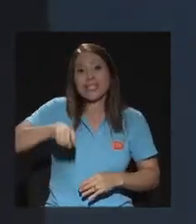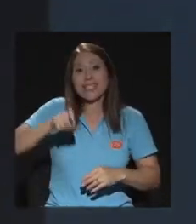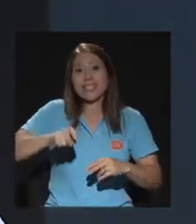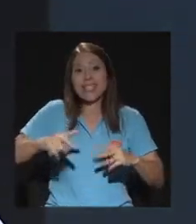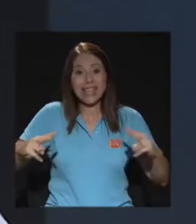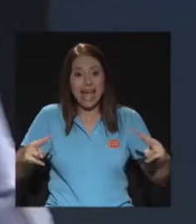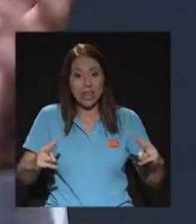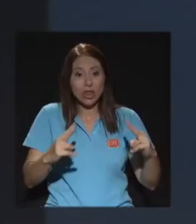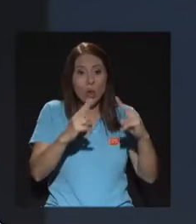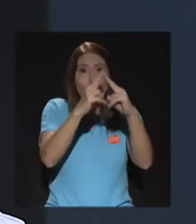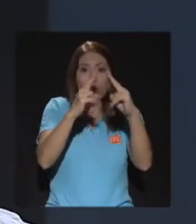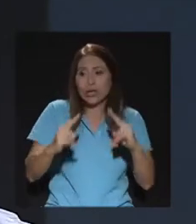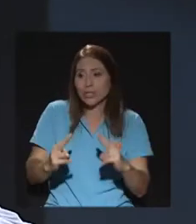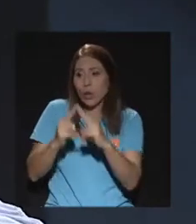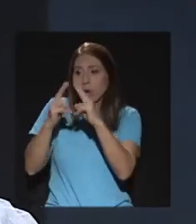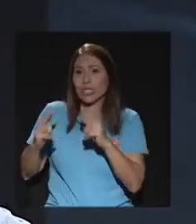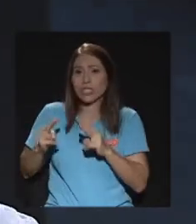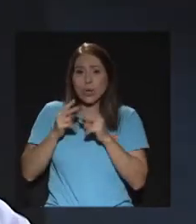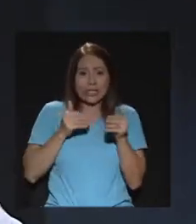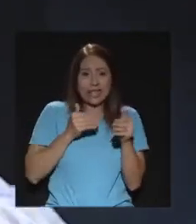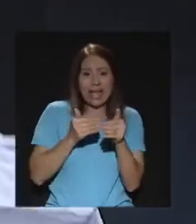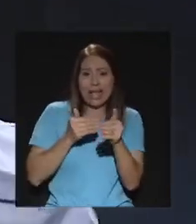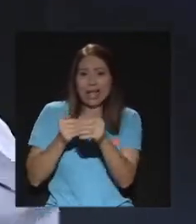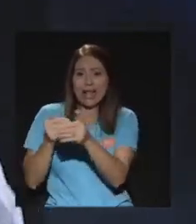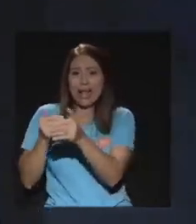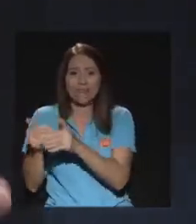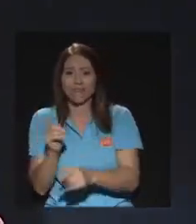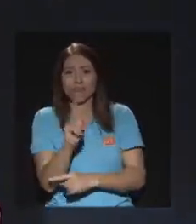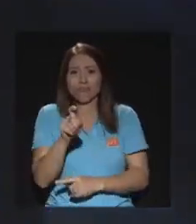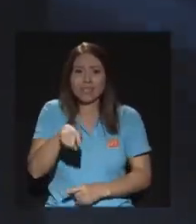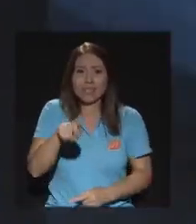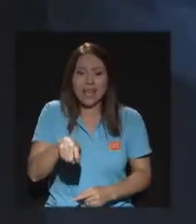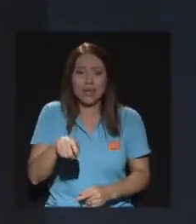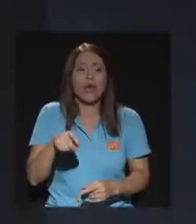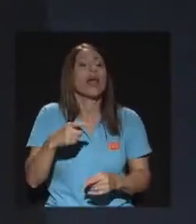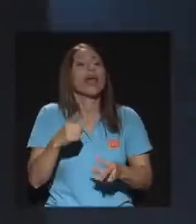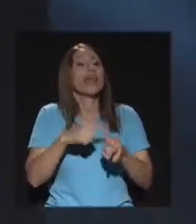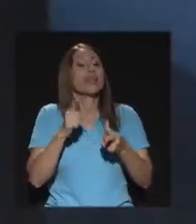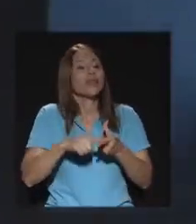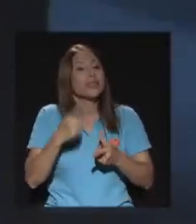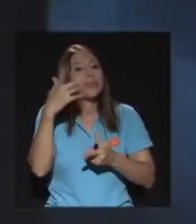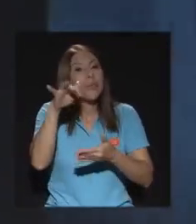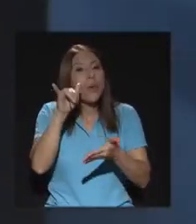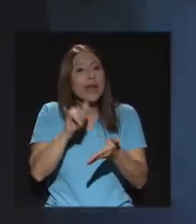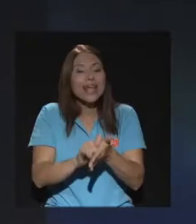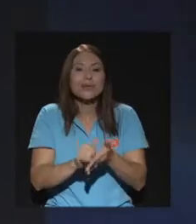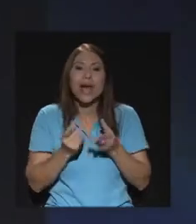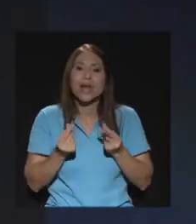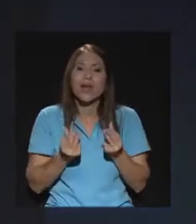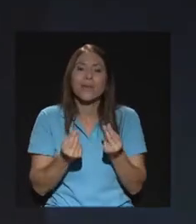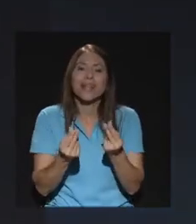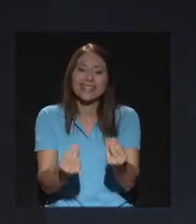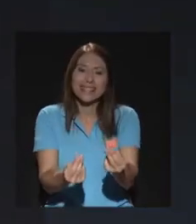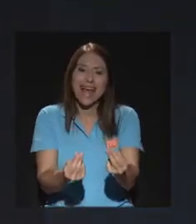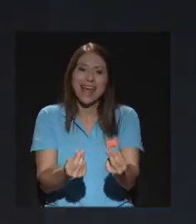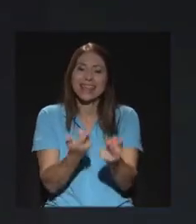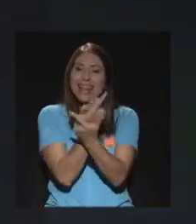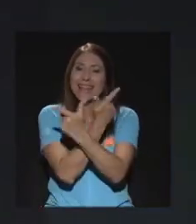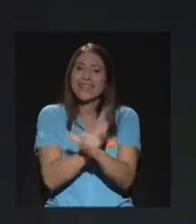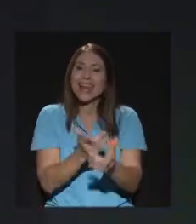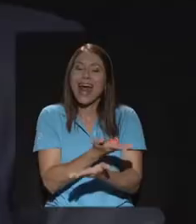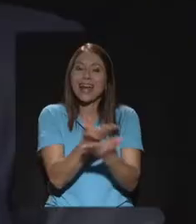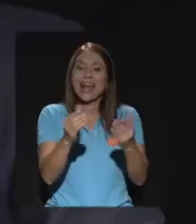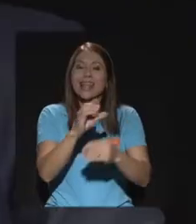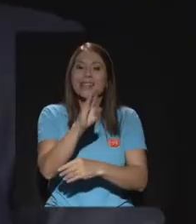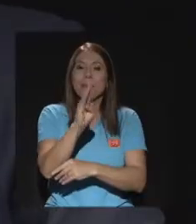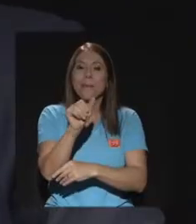tan corta distancia. Explico eso para que se entienda por qué hay una prisa de liberar la banda de 700. ¿Cómo debería dividirse